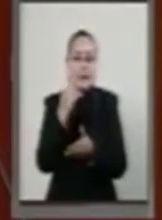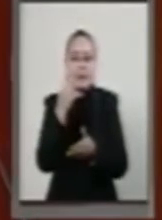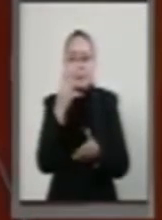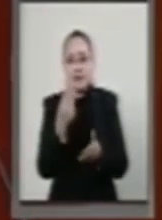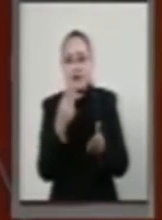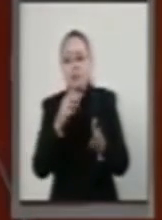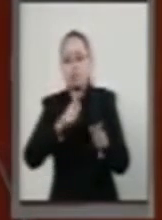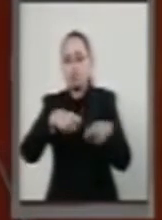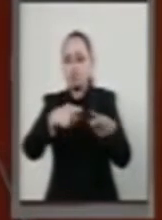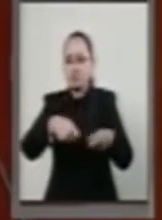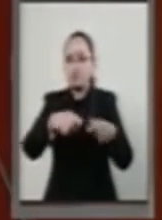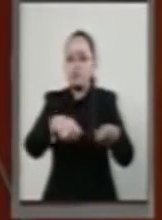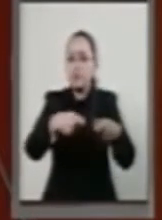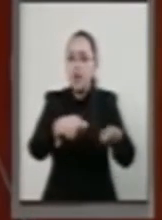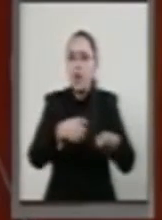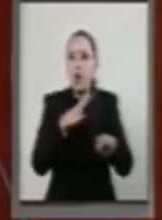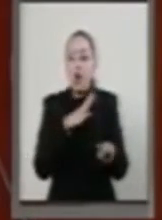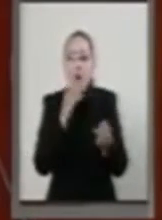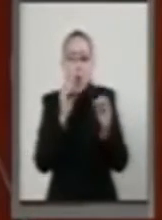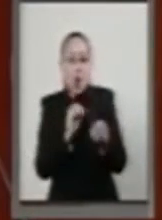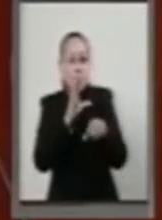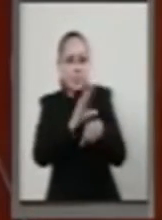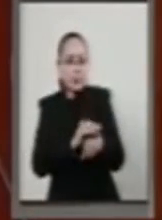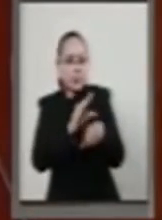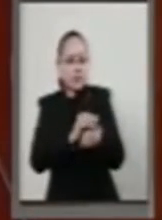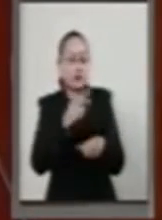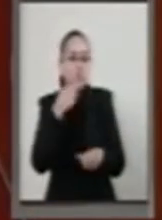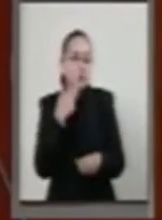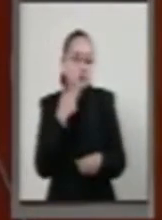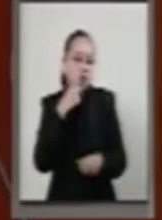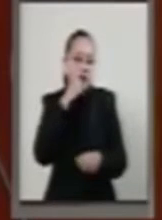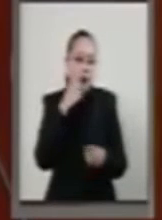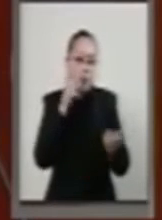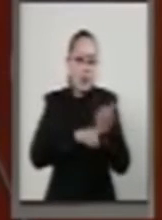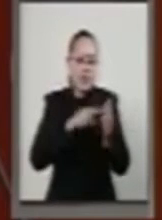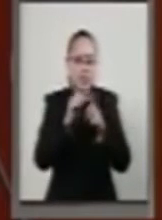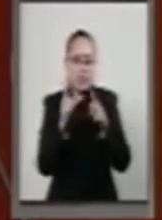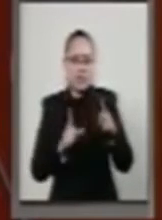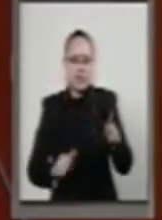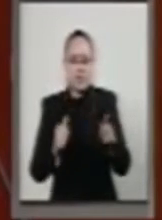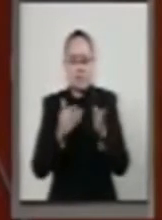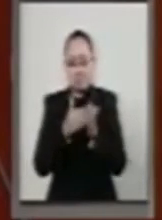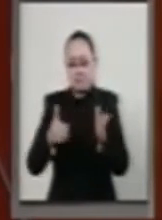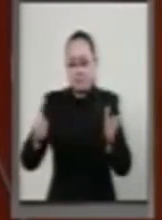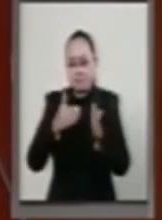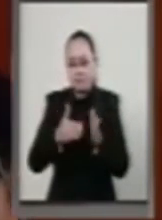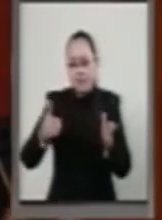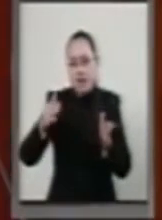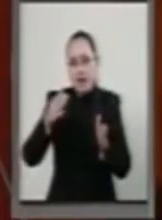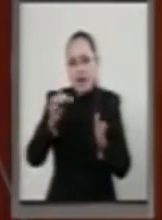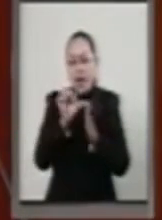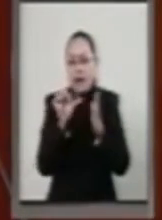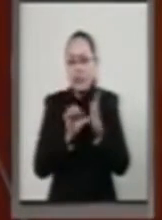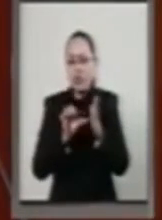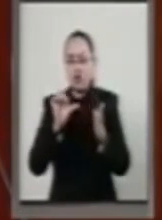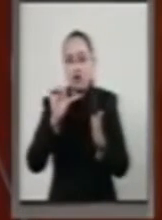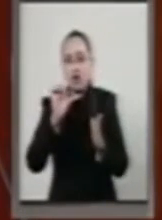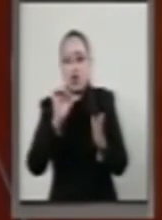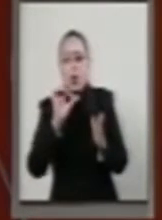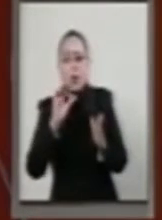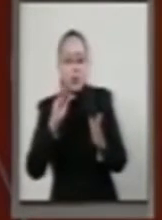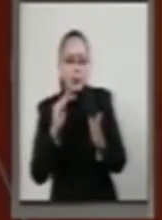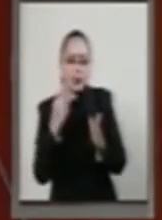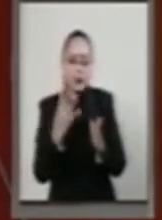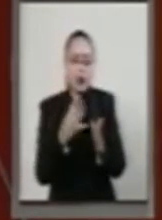73.241 concesiones o asignaciones de aguas nacionales en los plazos previstos por el artículo 24 de la